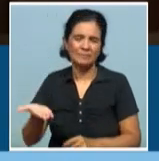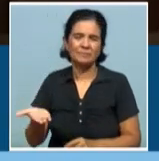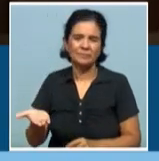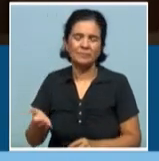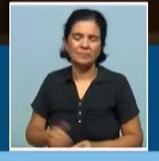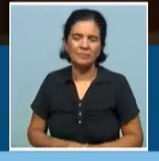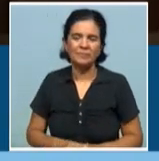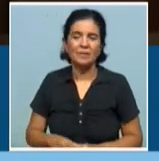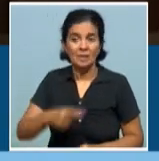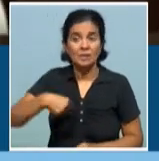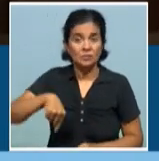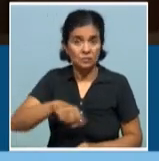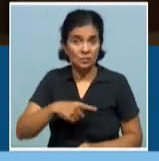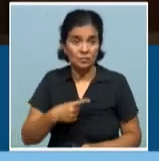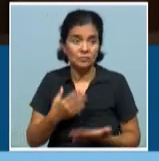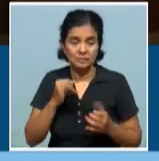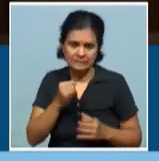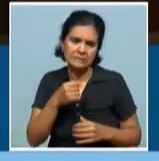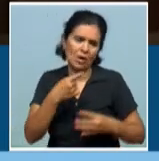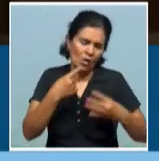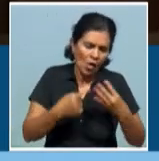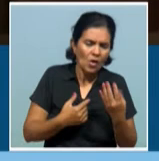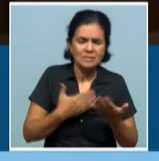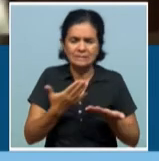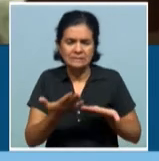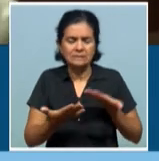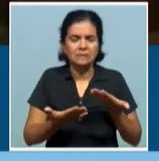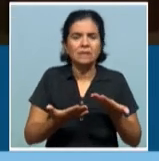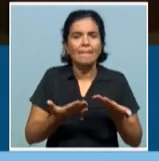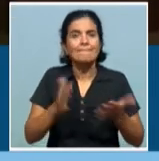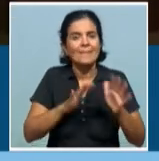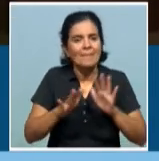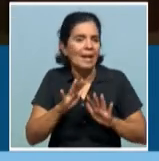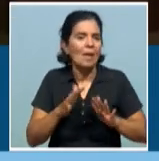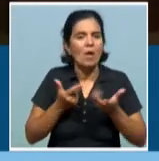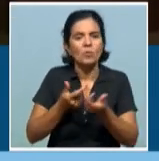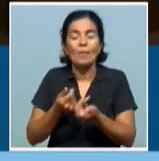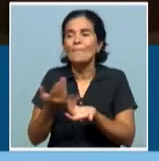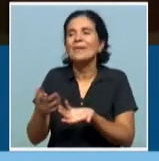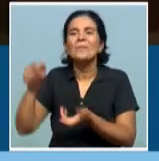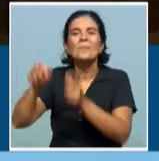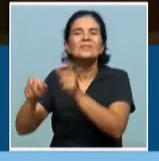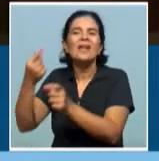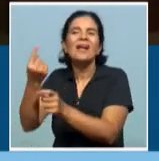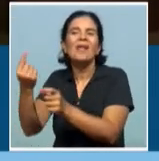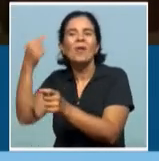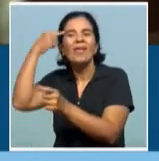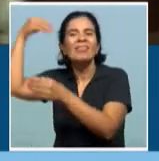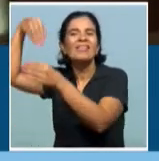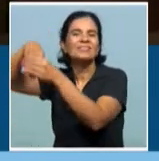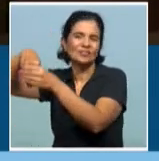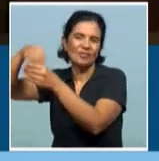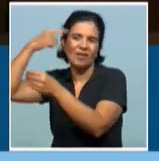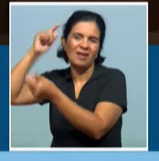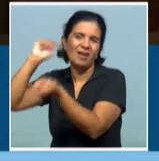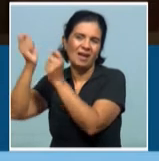acciones, pero el problema es cultural. Es cultura. Preguntémosle a nuestras hijas qué tenemos que